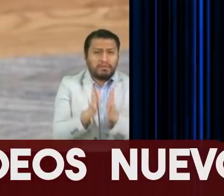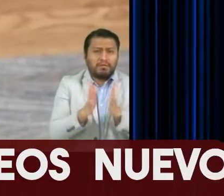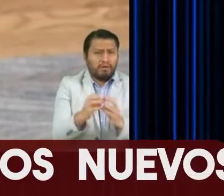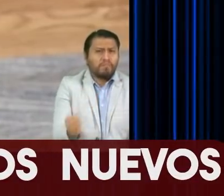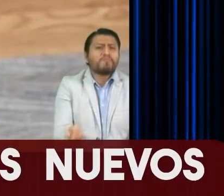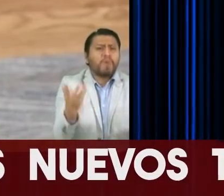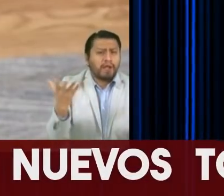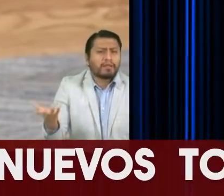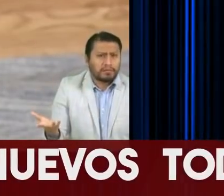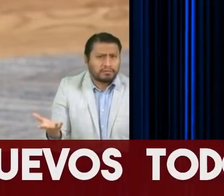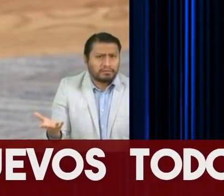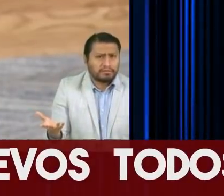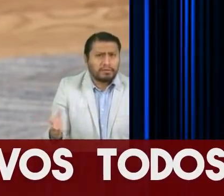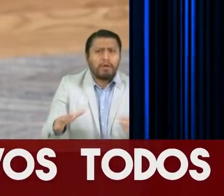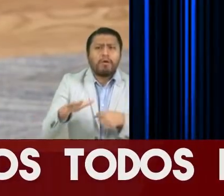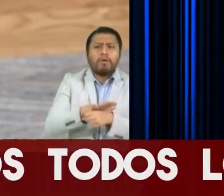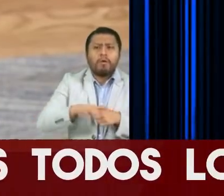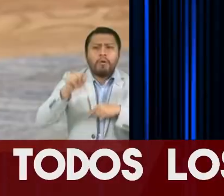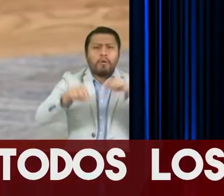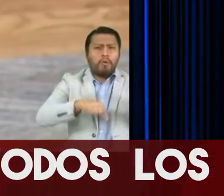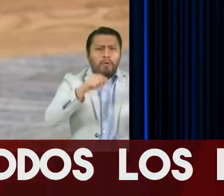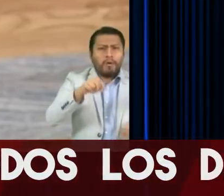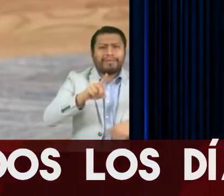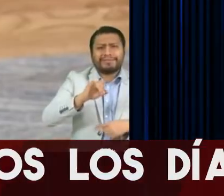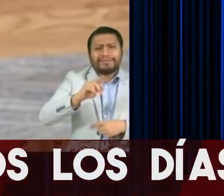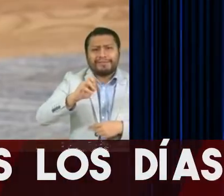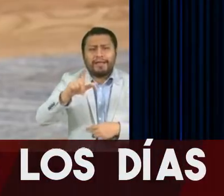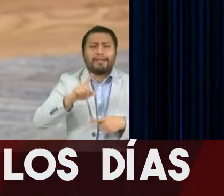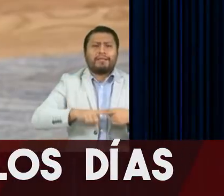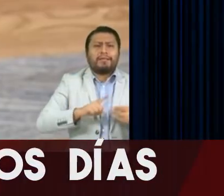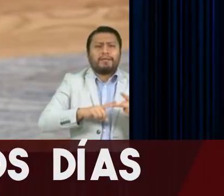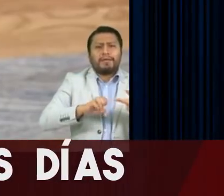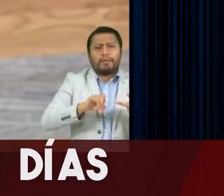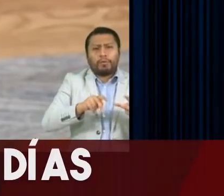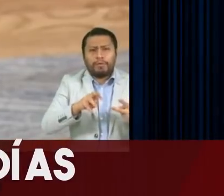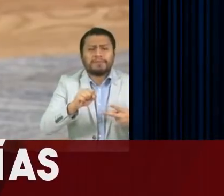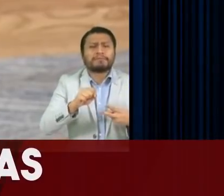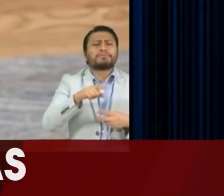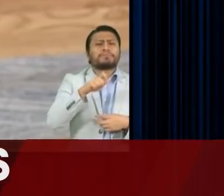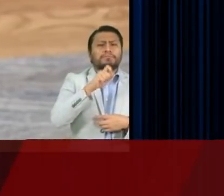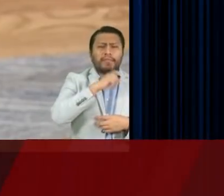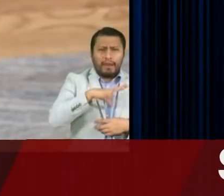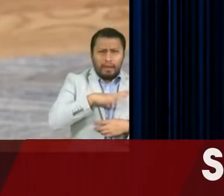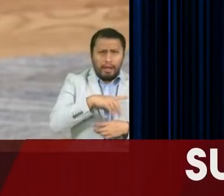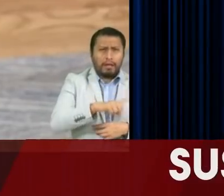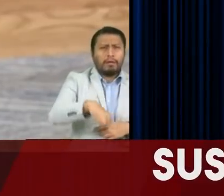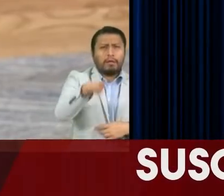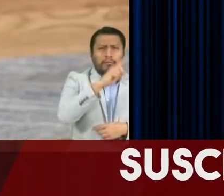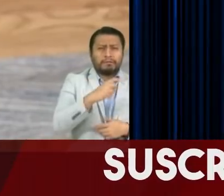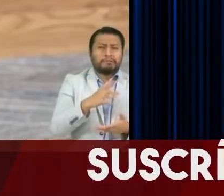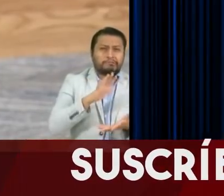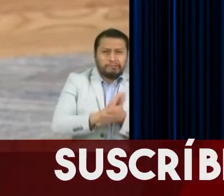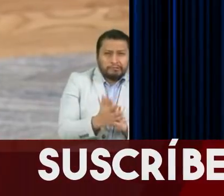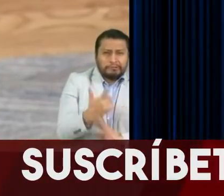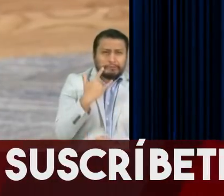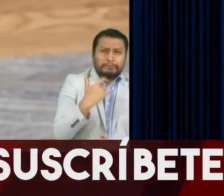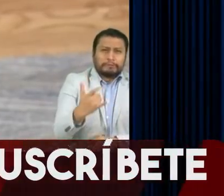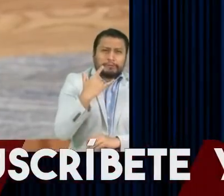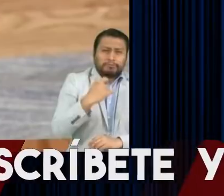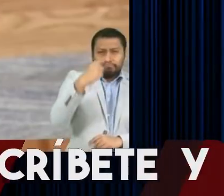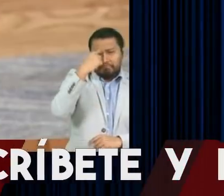vocalías ejecutivas, en cuántos consejos distritales del INE se hizo todo lo posible por hacer